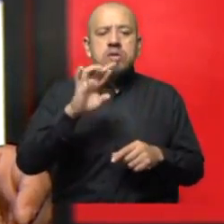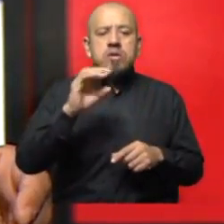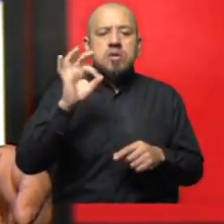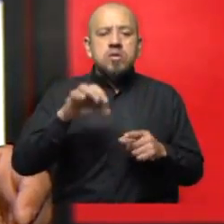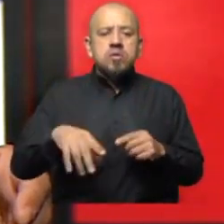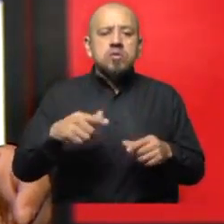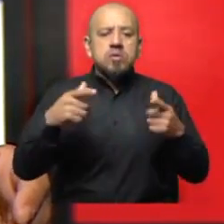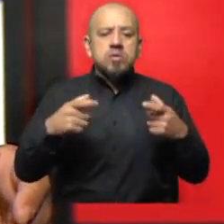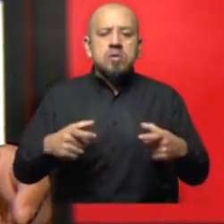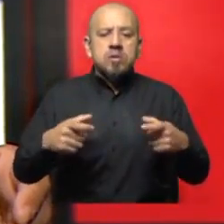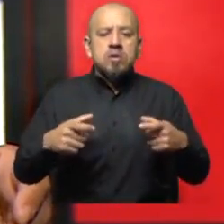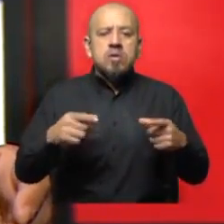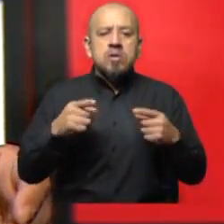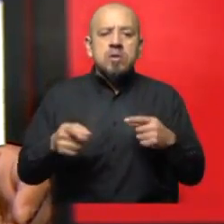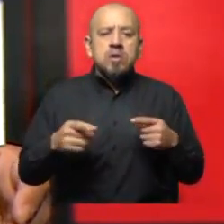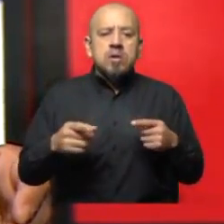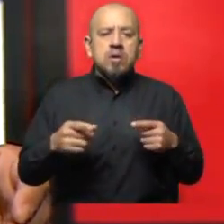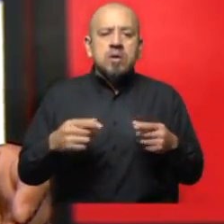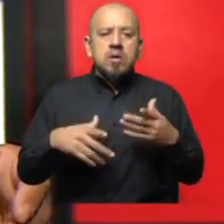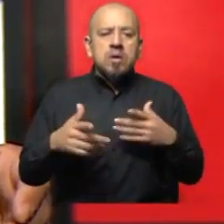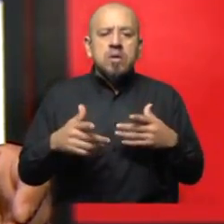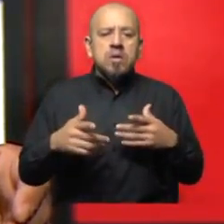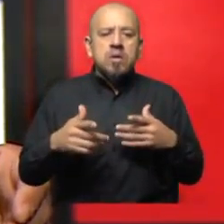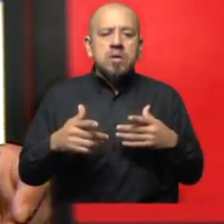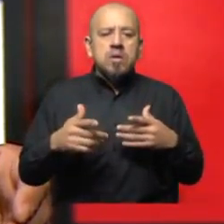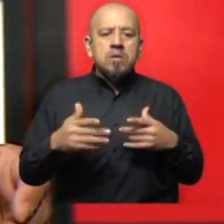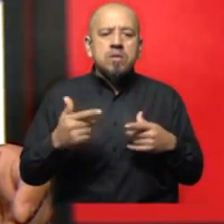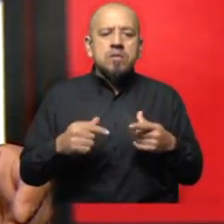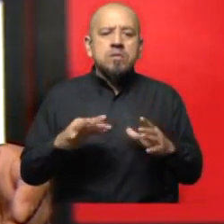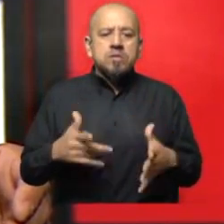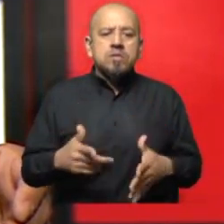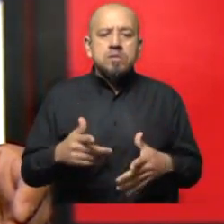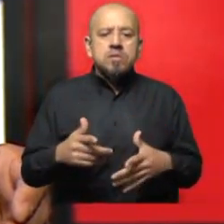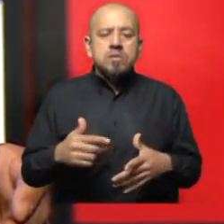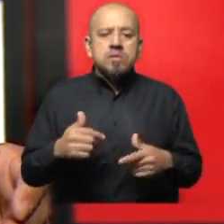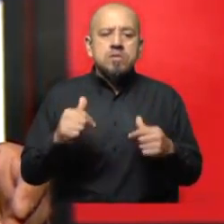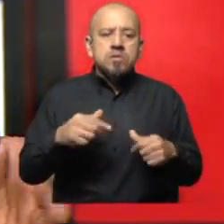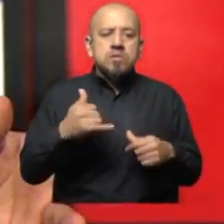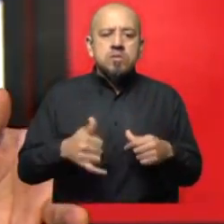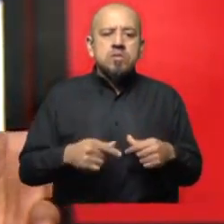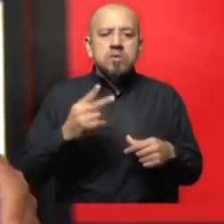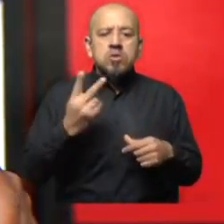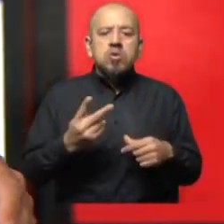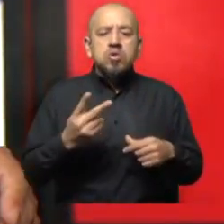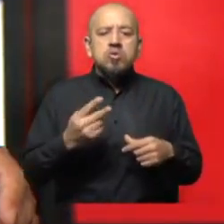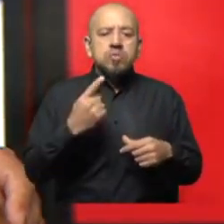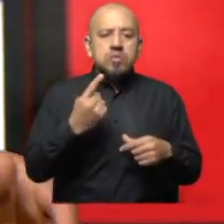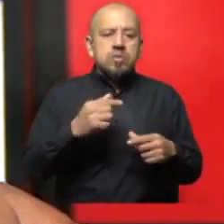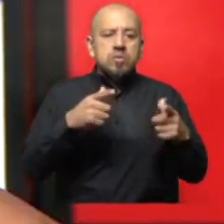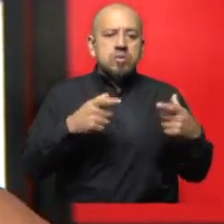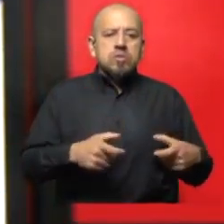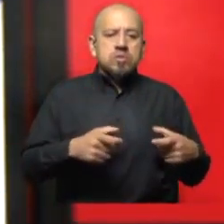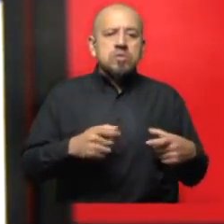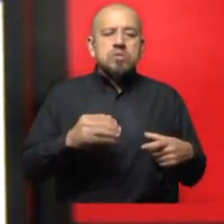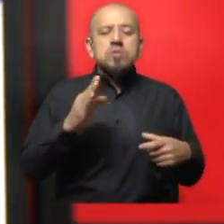algún momento empezaron a contar qué era lo que le estaba pasando a la banda sostenemos los dos primeros discos o sea preparados